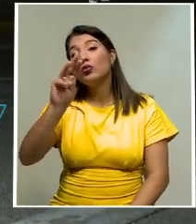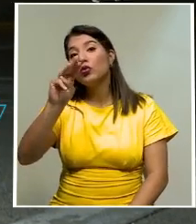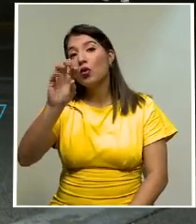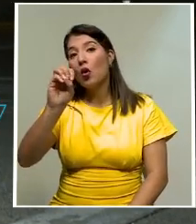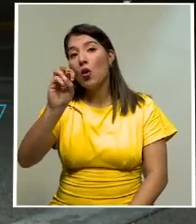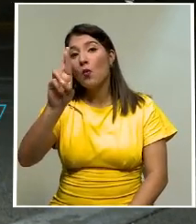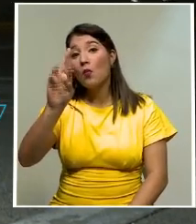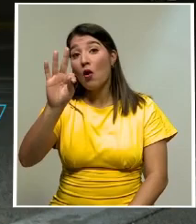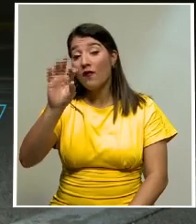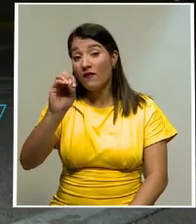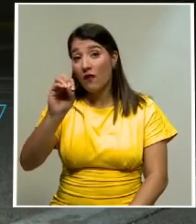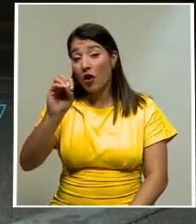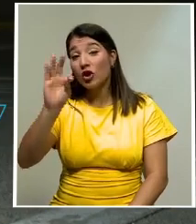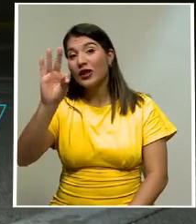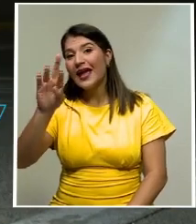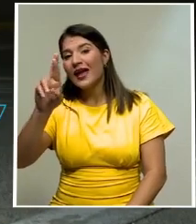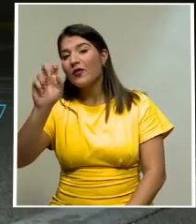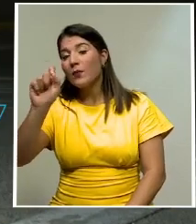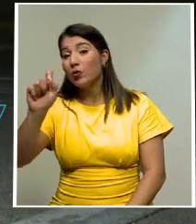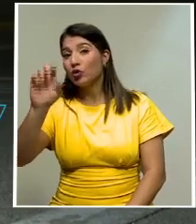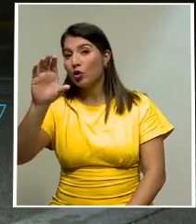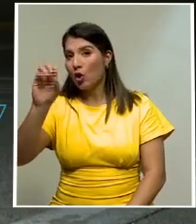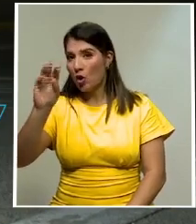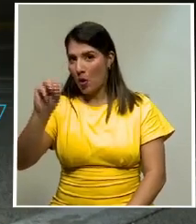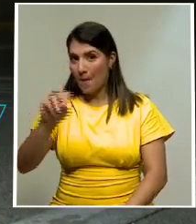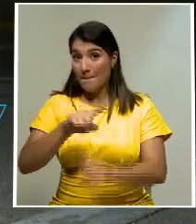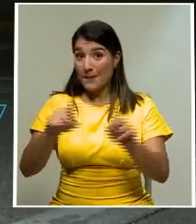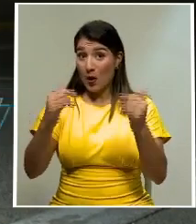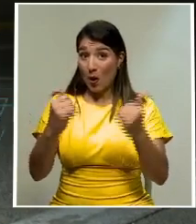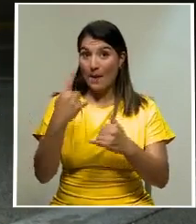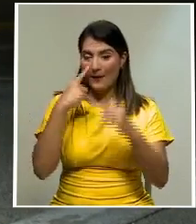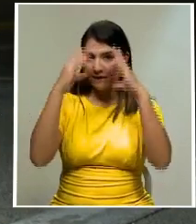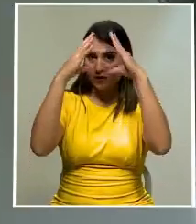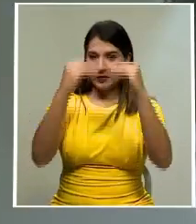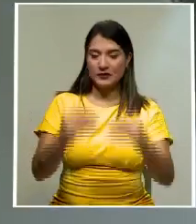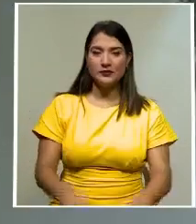covid.morfotr.com. Pero veamos la siguiente información que hemos preparado.